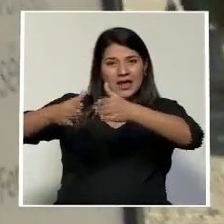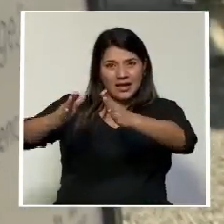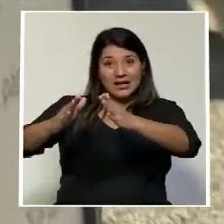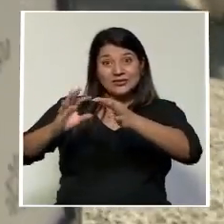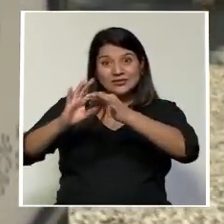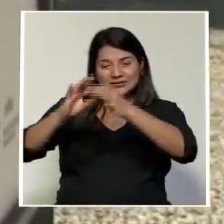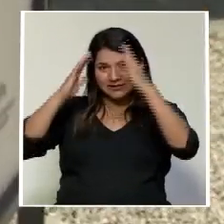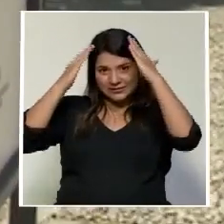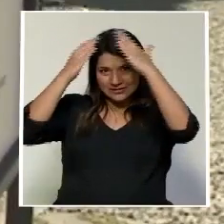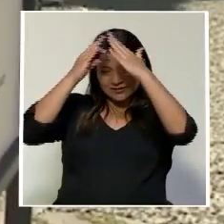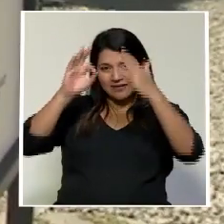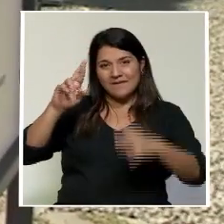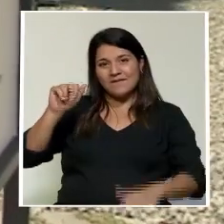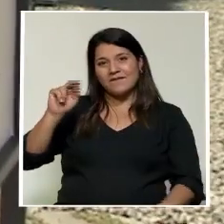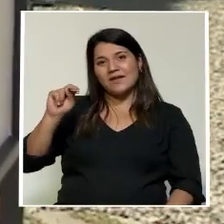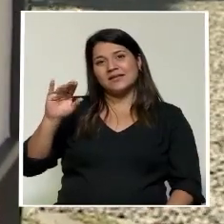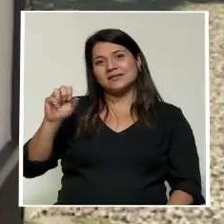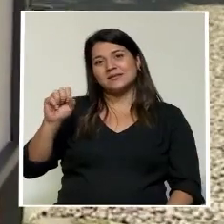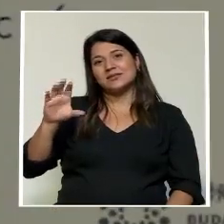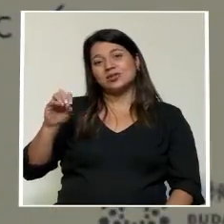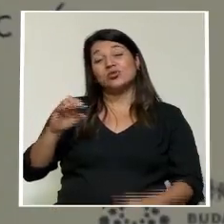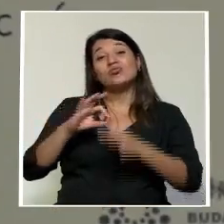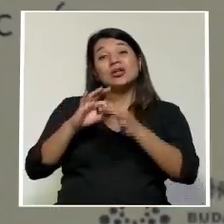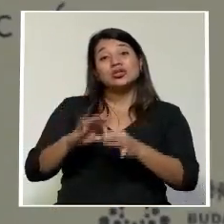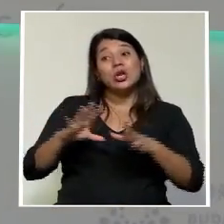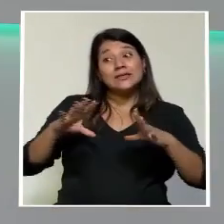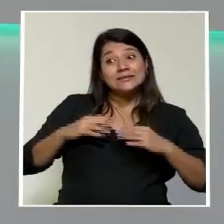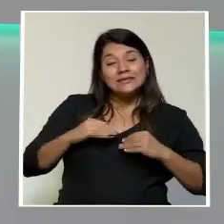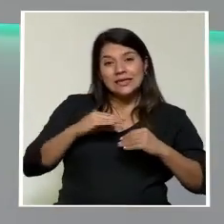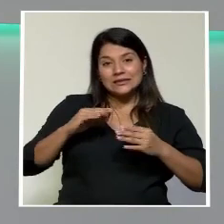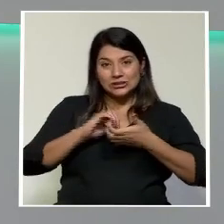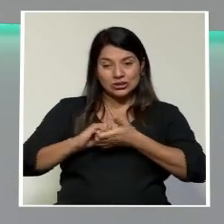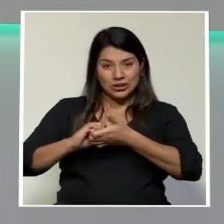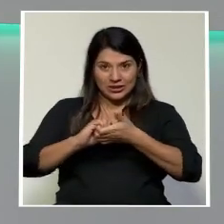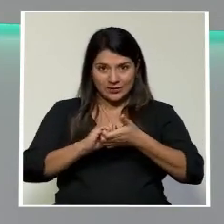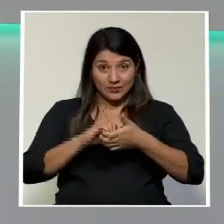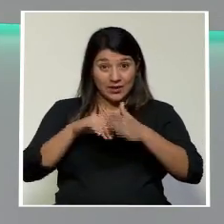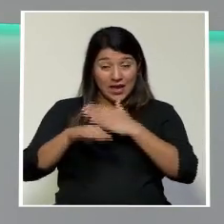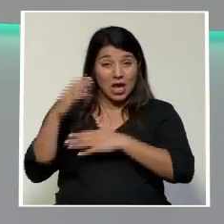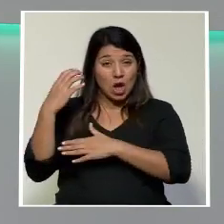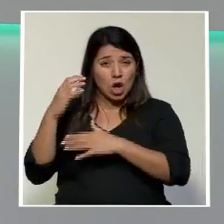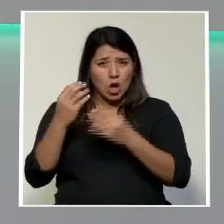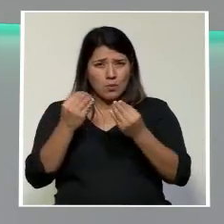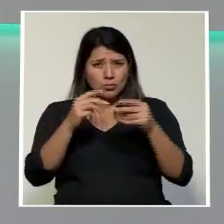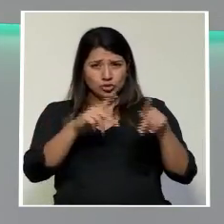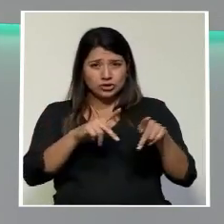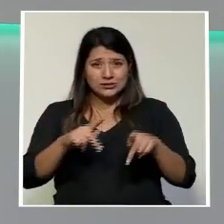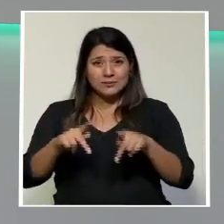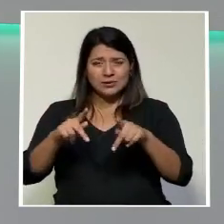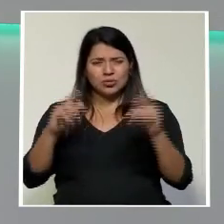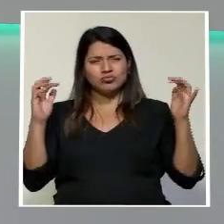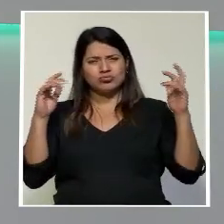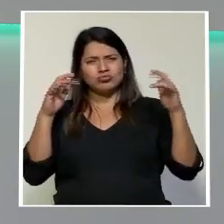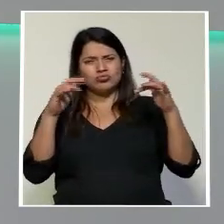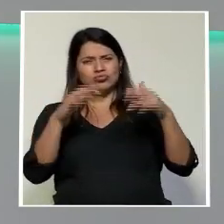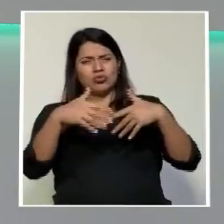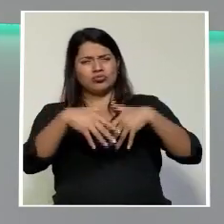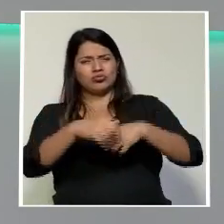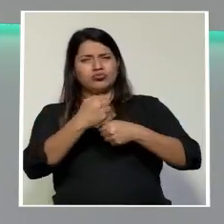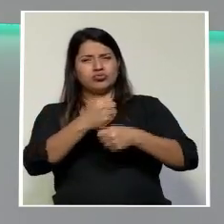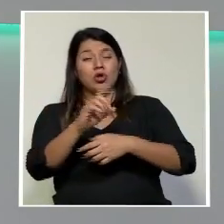sobre aceptación y solidaridad en Colombia decenas de personas tomaron las calles de Bogotá